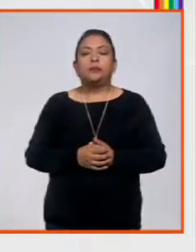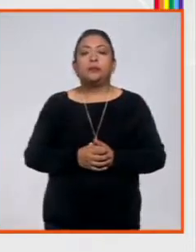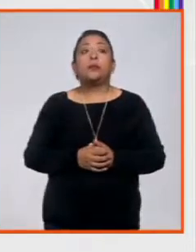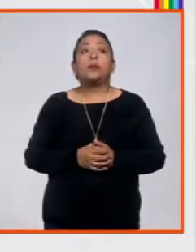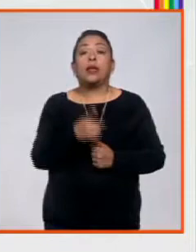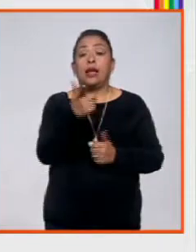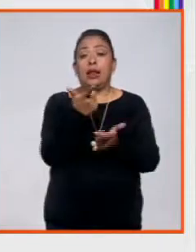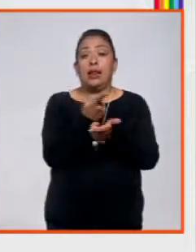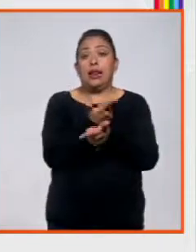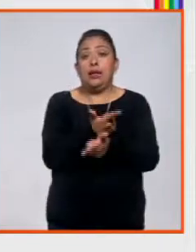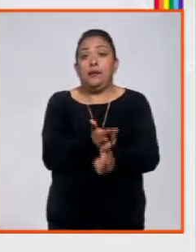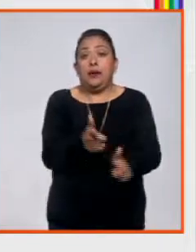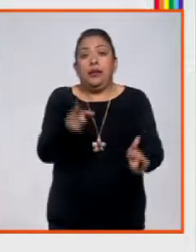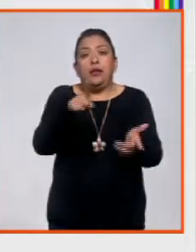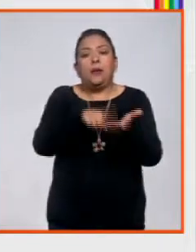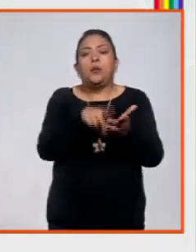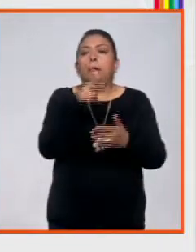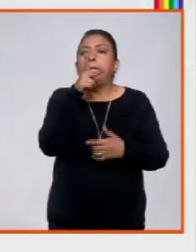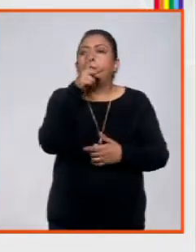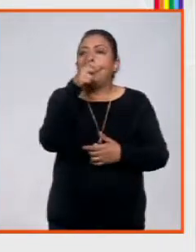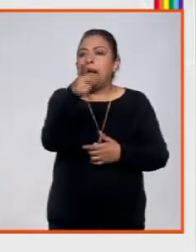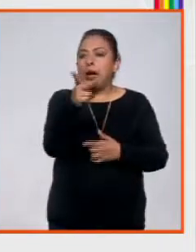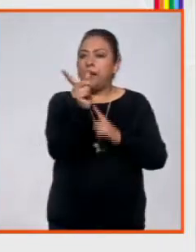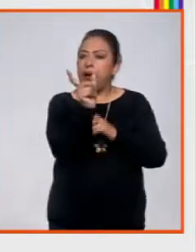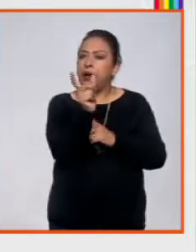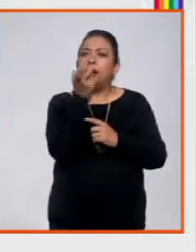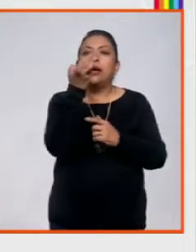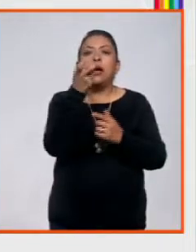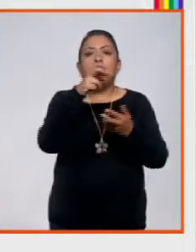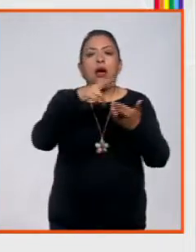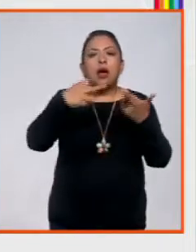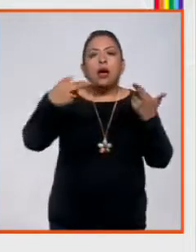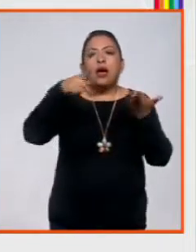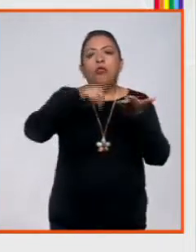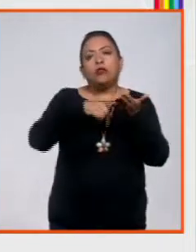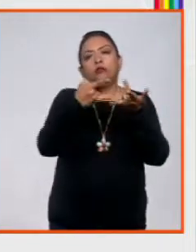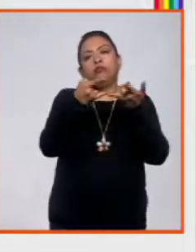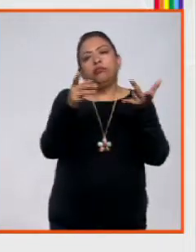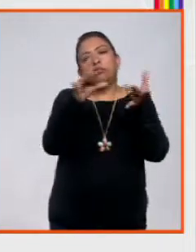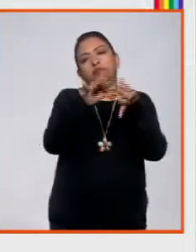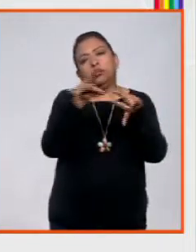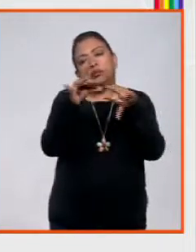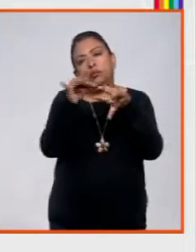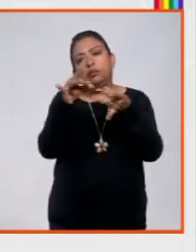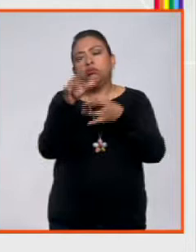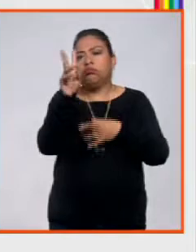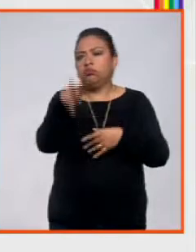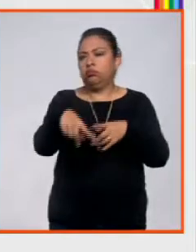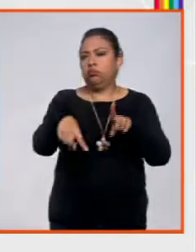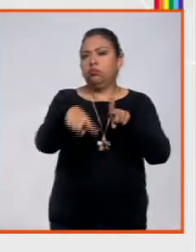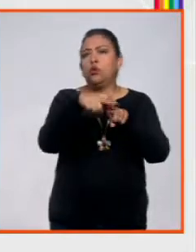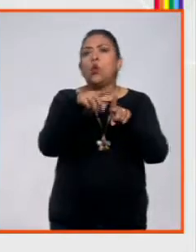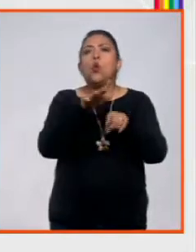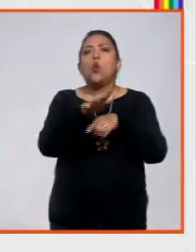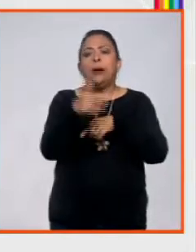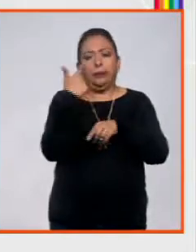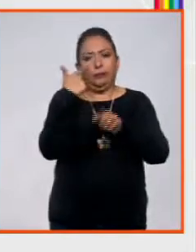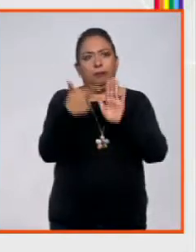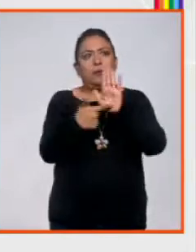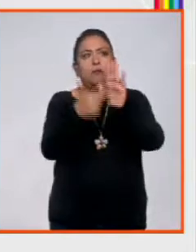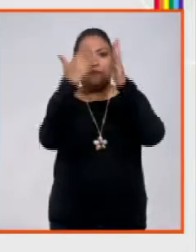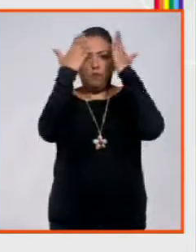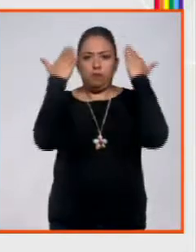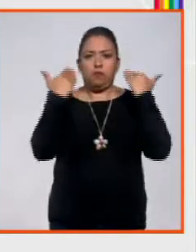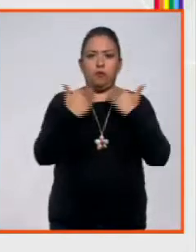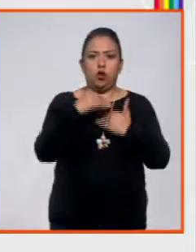la libertad que ofrece la palabra es uno de los hilos conductores de este relato que tiene la virtud de mostrarnos a la monja